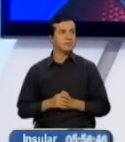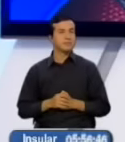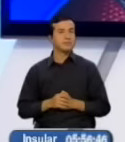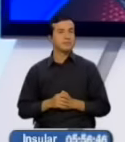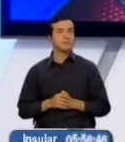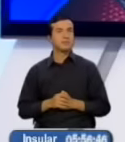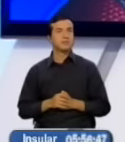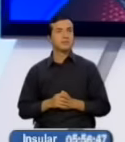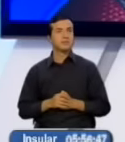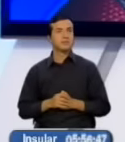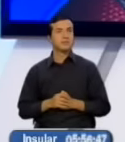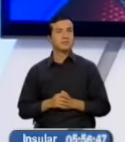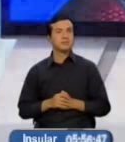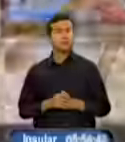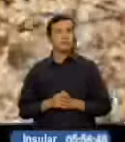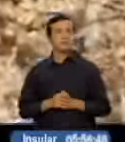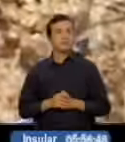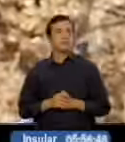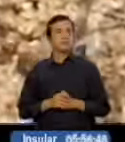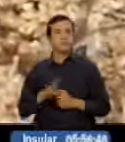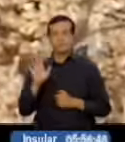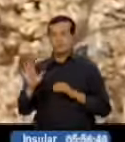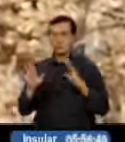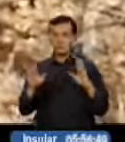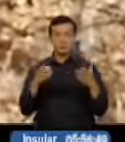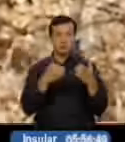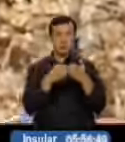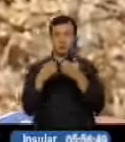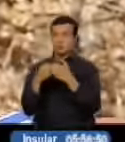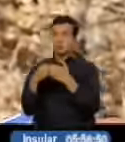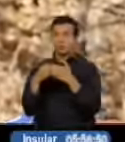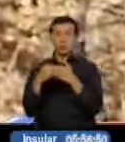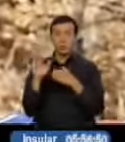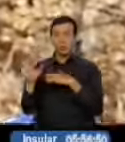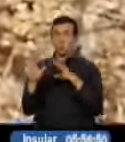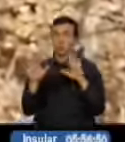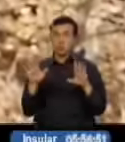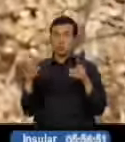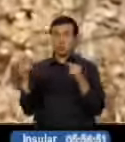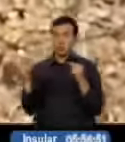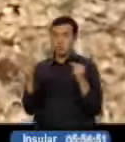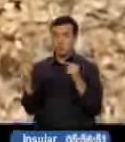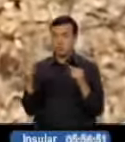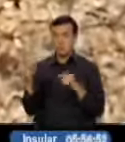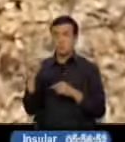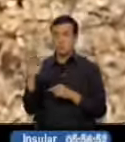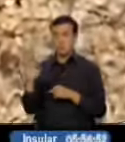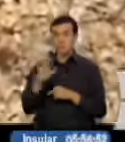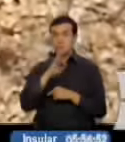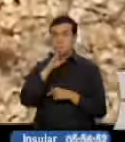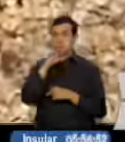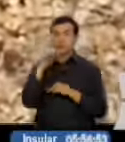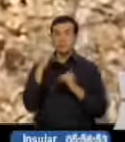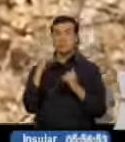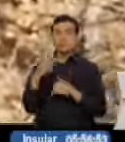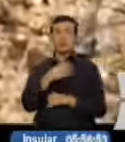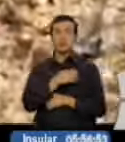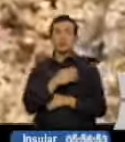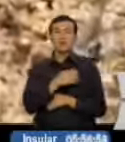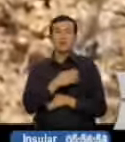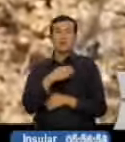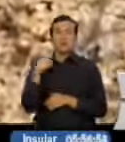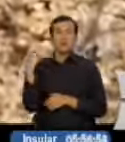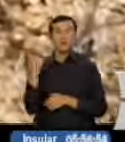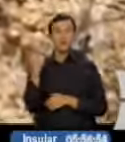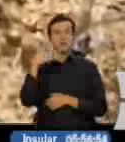Saritán. Cada equipo va a jugar un partido diferente, para ellos cada vez que juegan con Barcelona es especial.